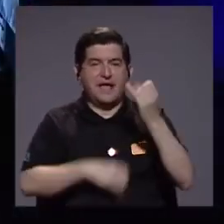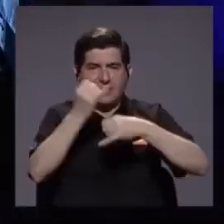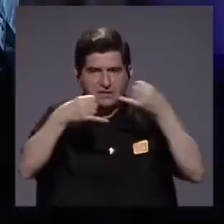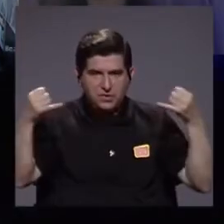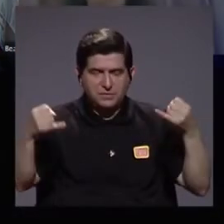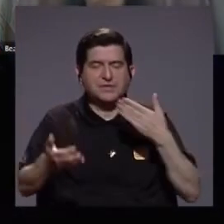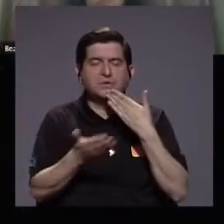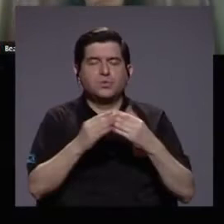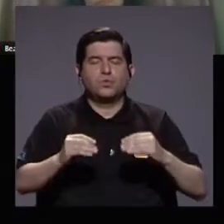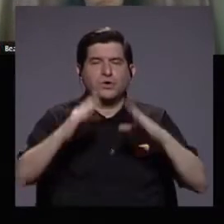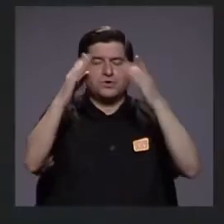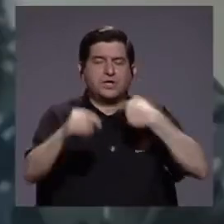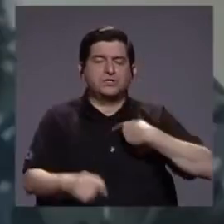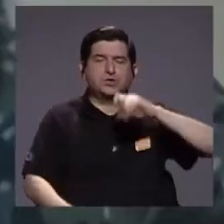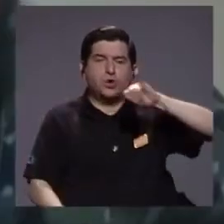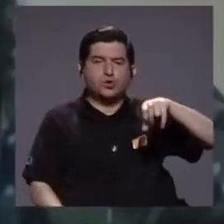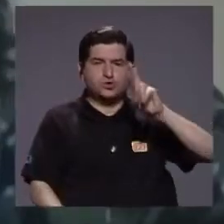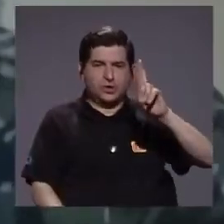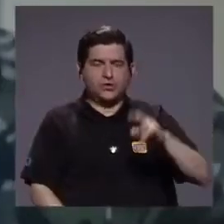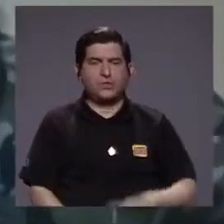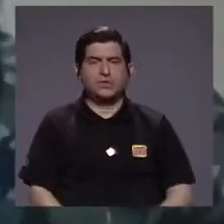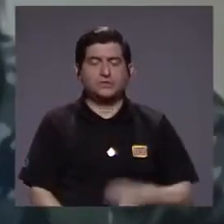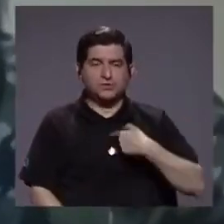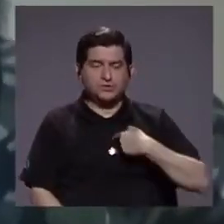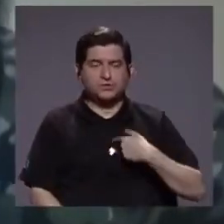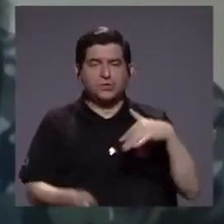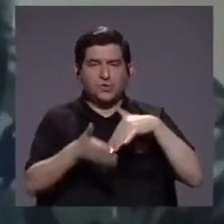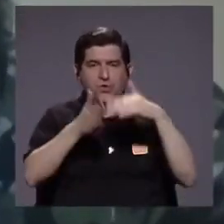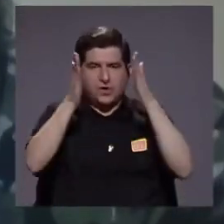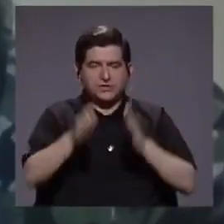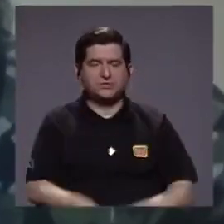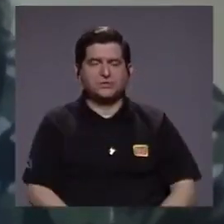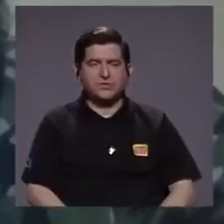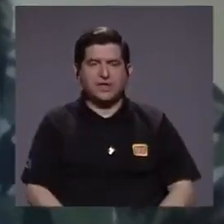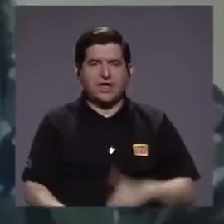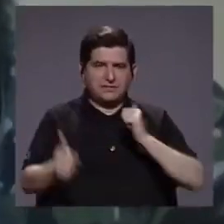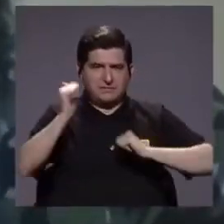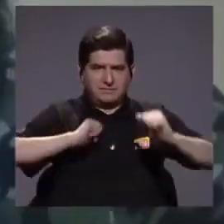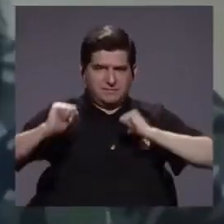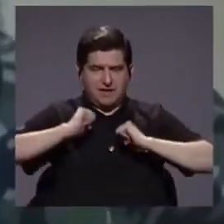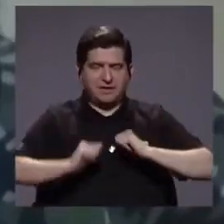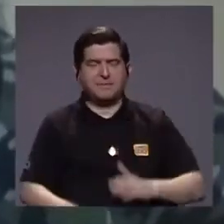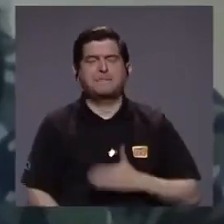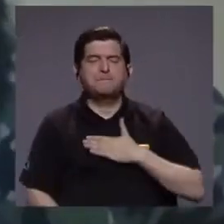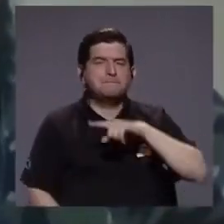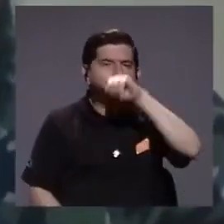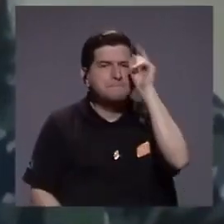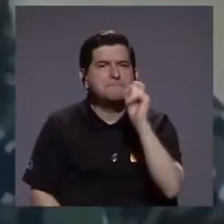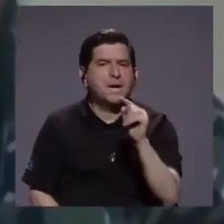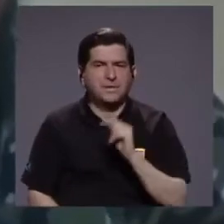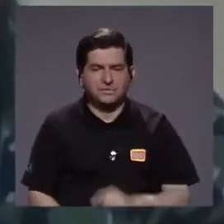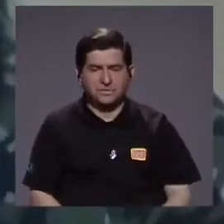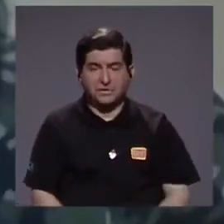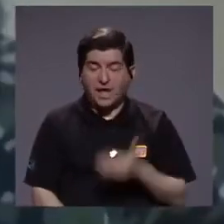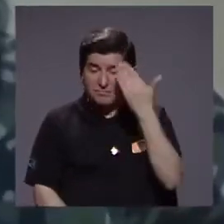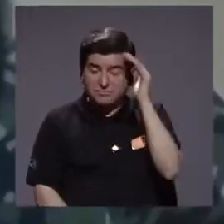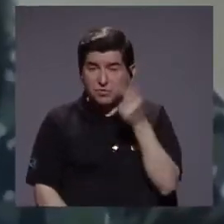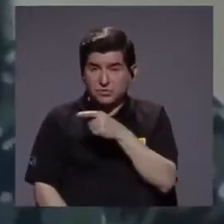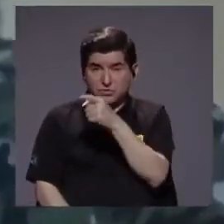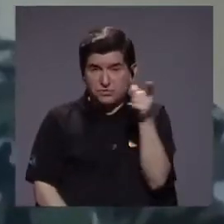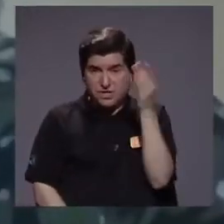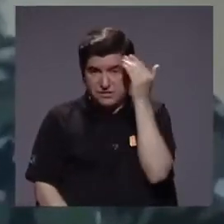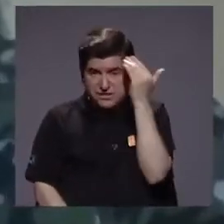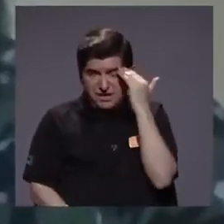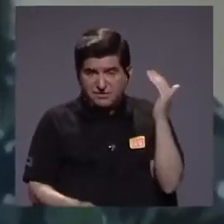Buenos días, mi nombre es Josué Ruiz, soy estudiante de Artes Dramáticas. Mi pregunta va más en este sentido. No sé si ustedes conocen